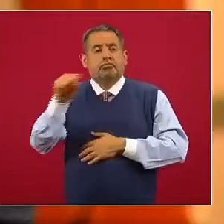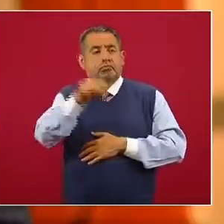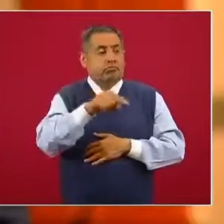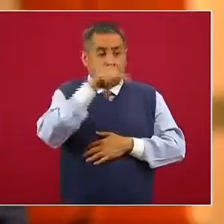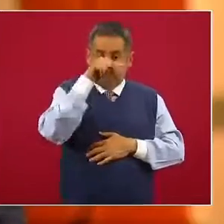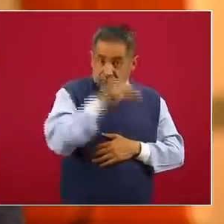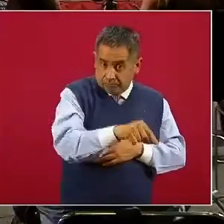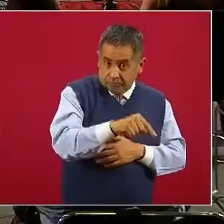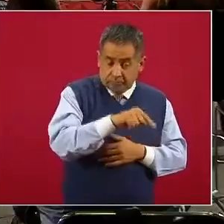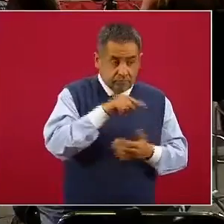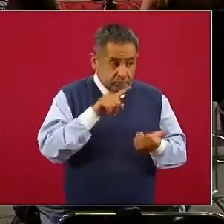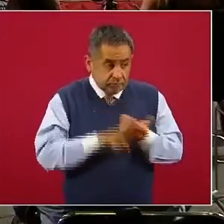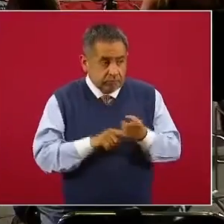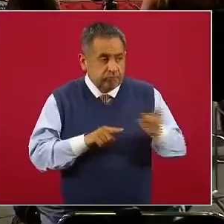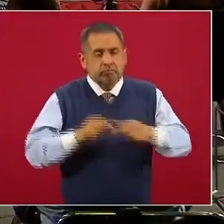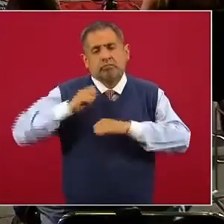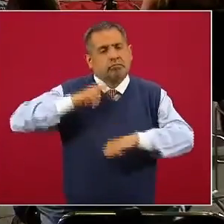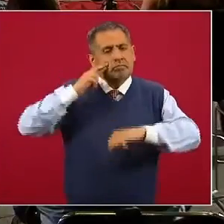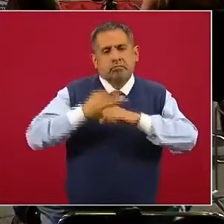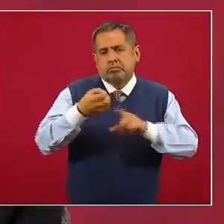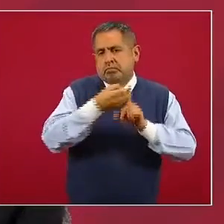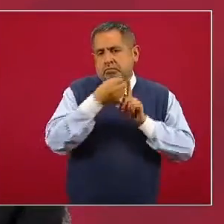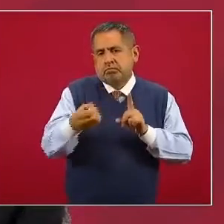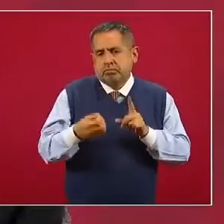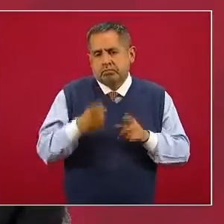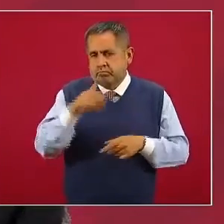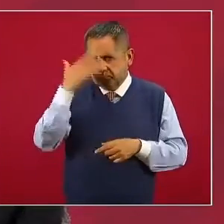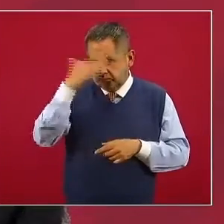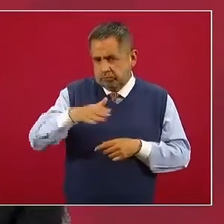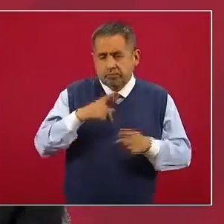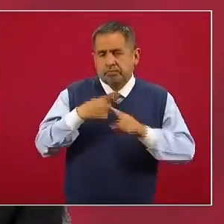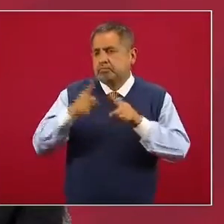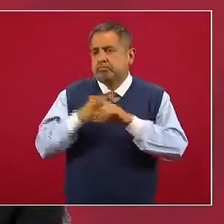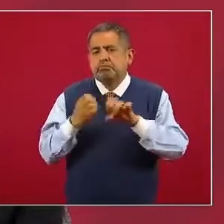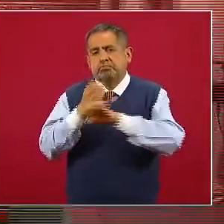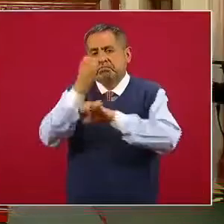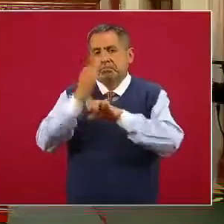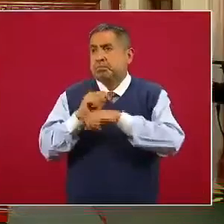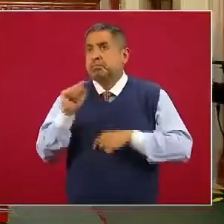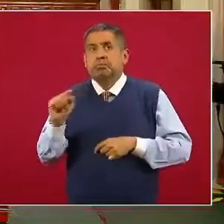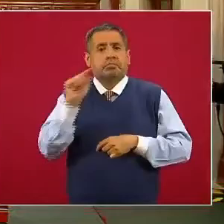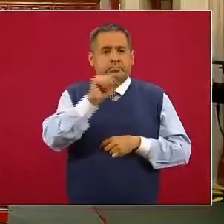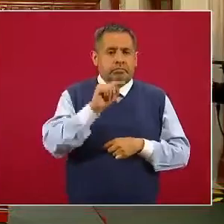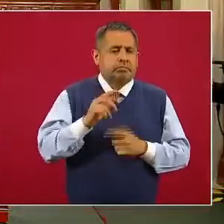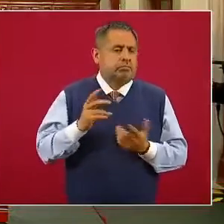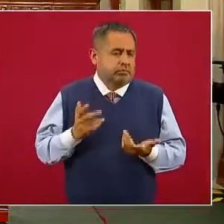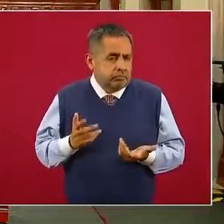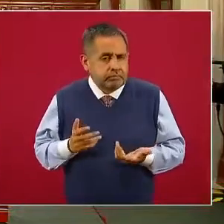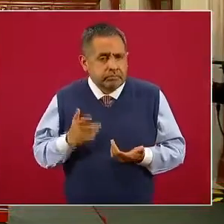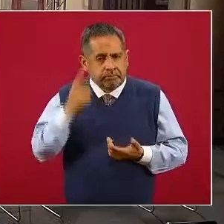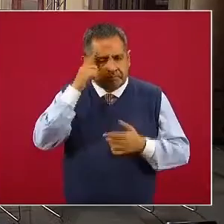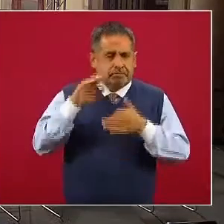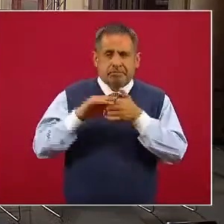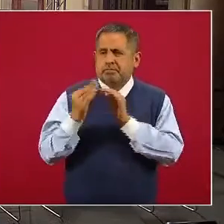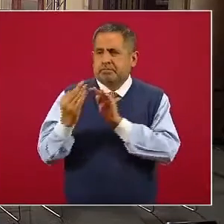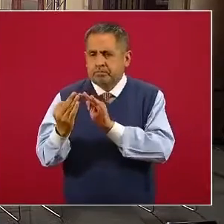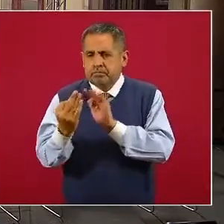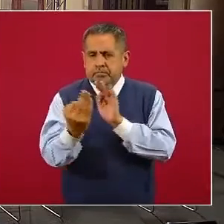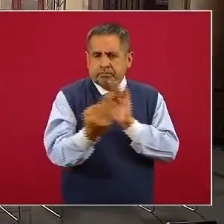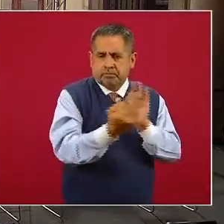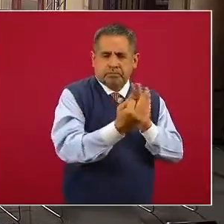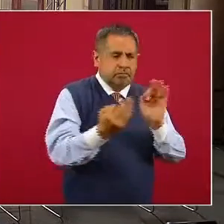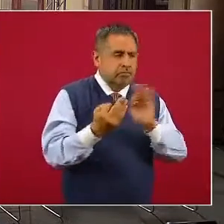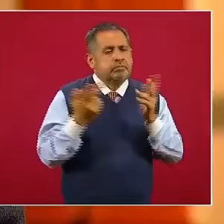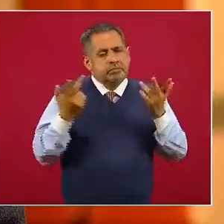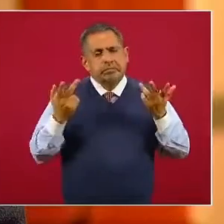sedes ocurrirán como se conoce, en varias entidades de la República. Eso es para acercar geográficamente el examen